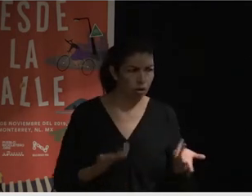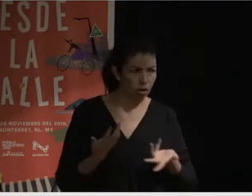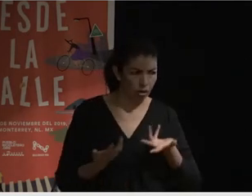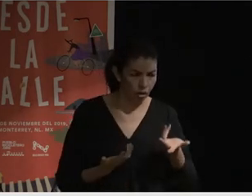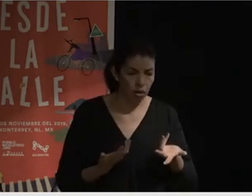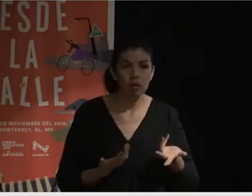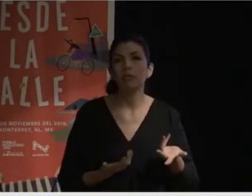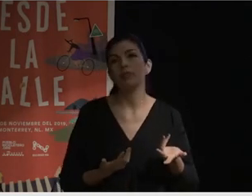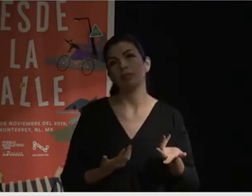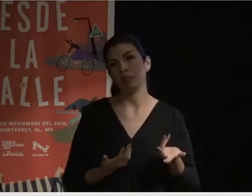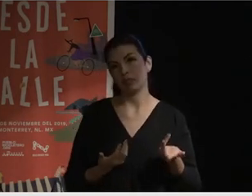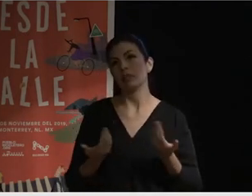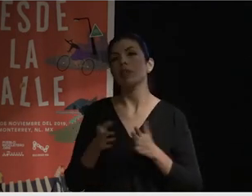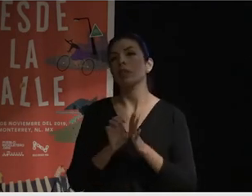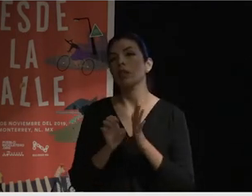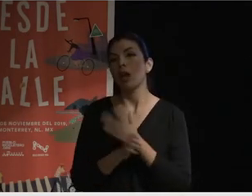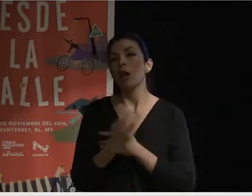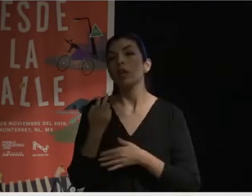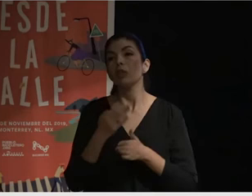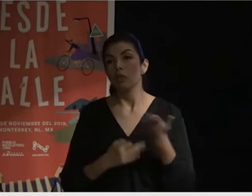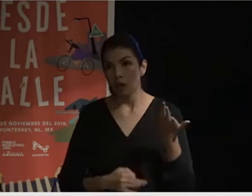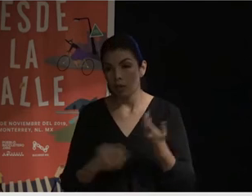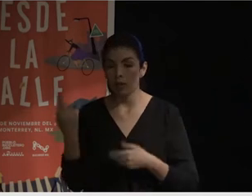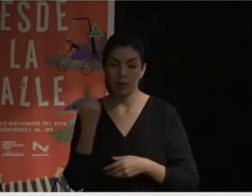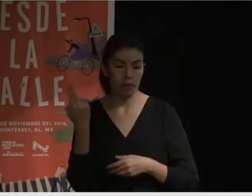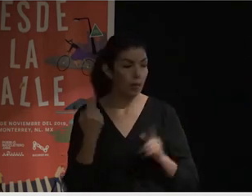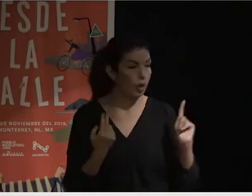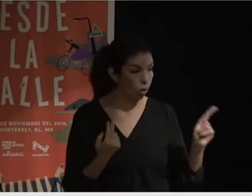los diagnósticos hoy en día no se hacen. Y creo que justo